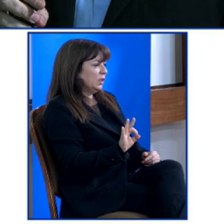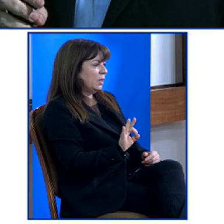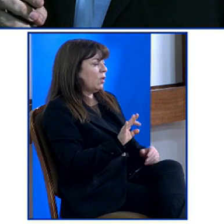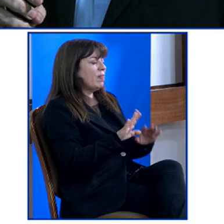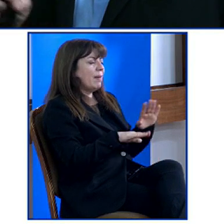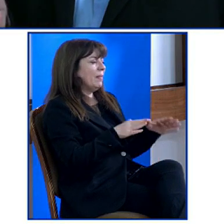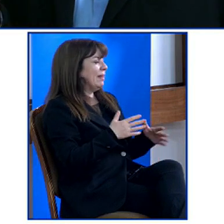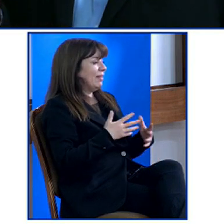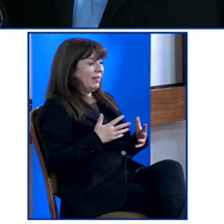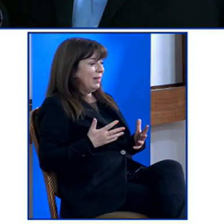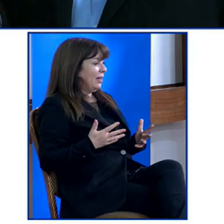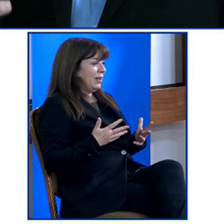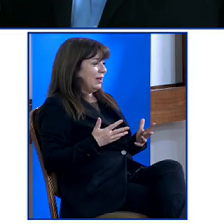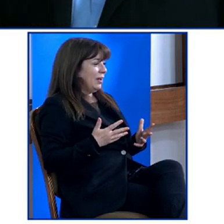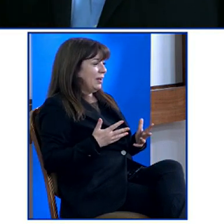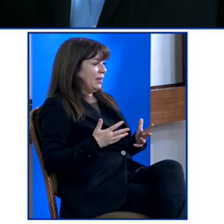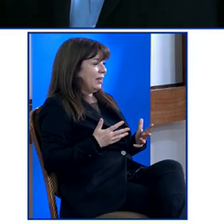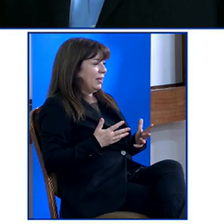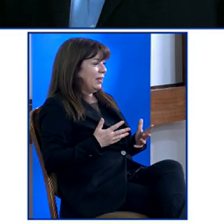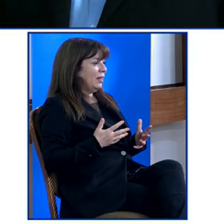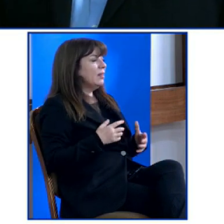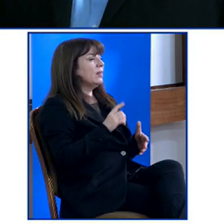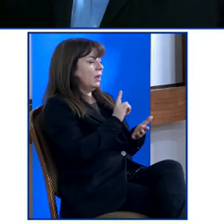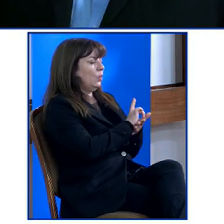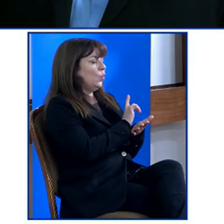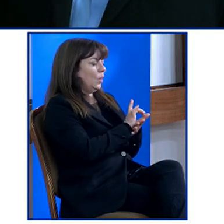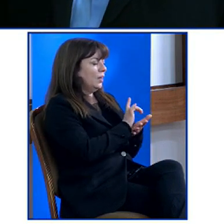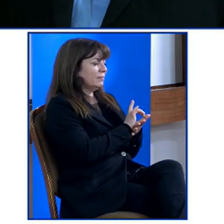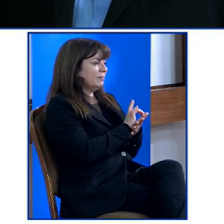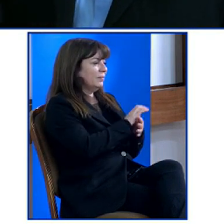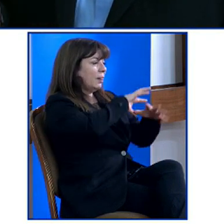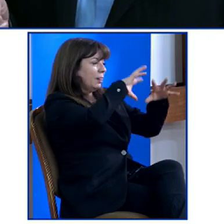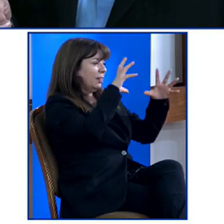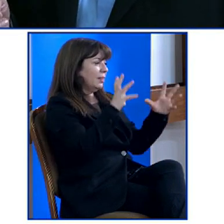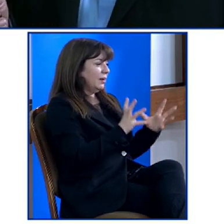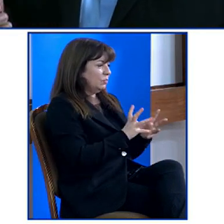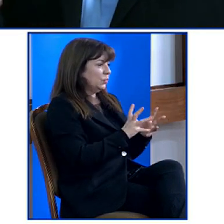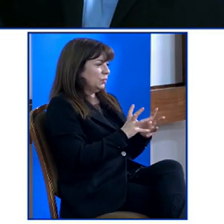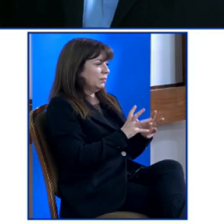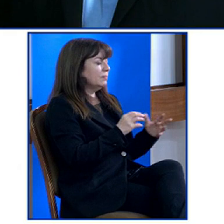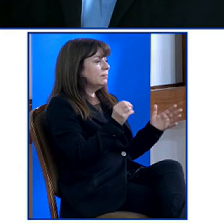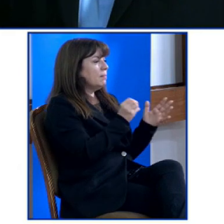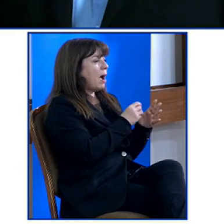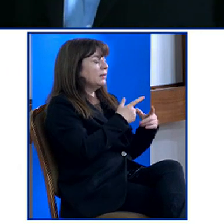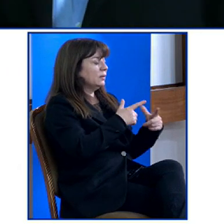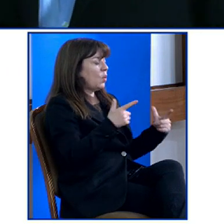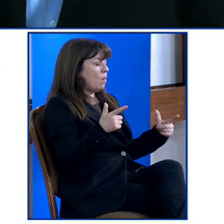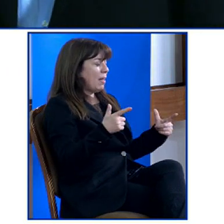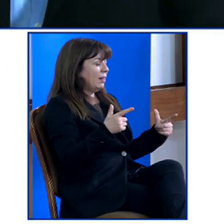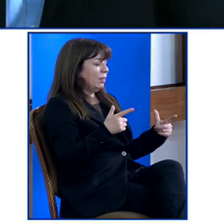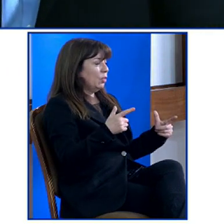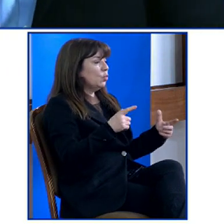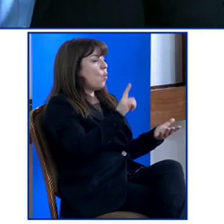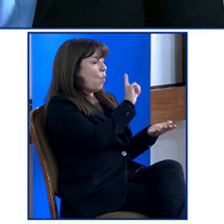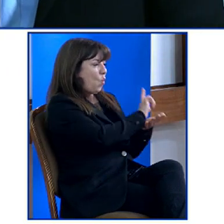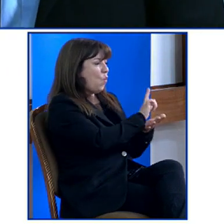dependiendo de las regiones. Y en particular hay un mayor aumento en las regiones que tienen un